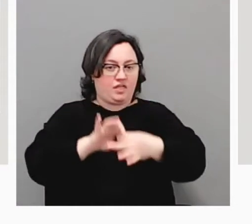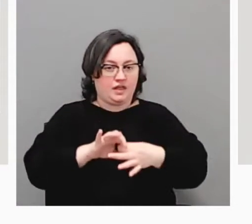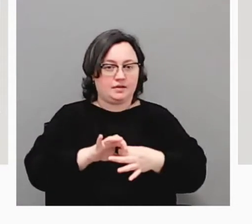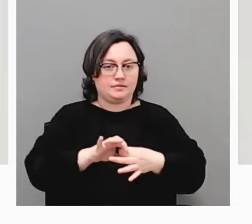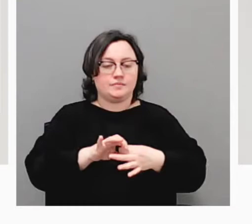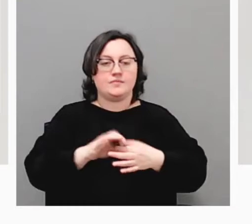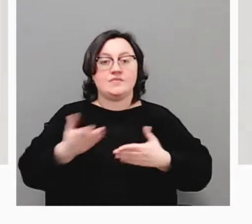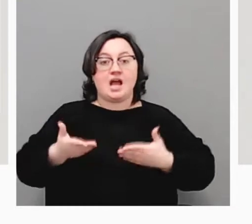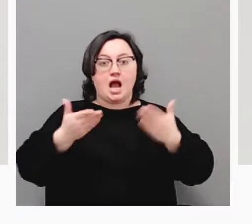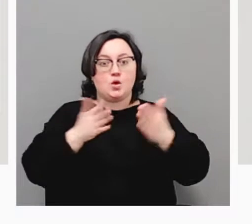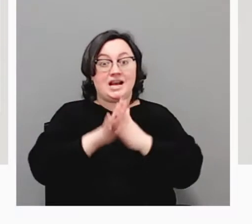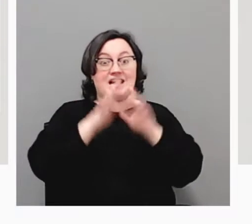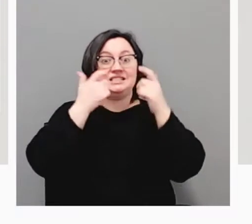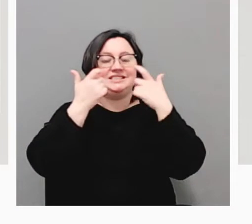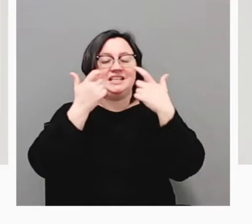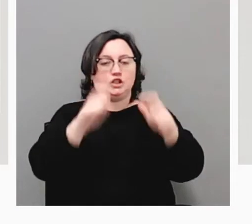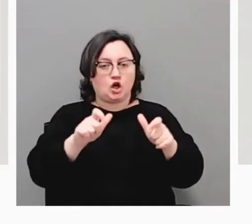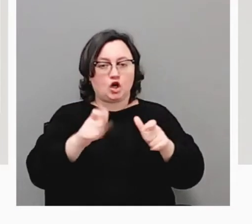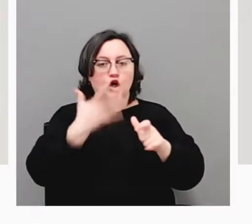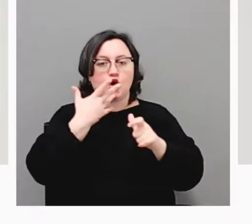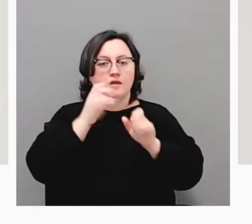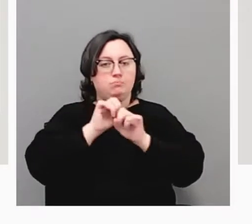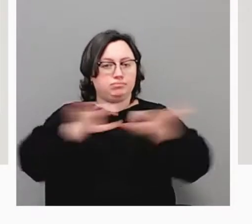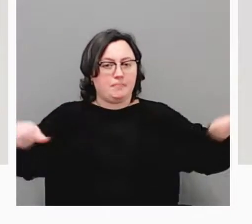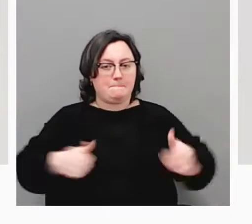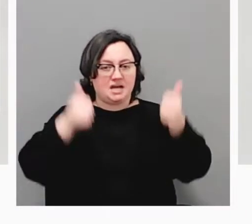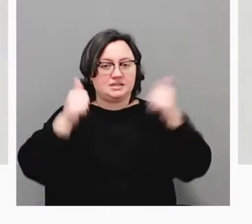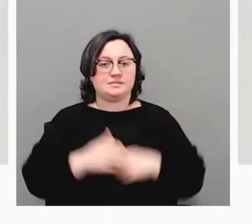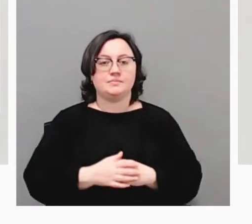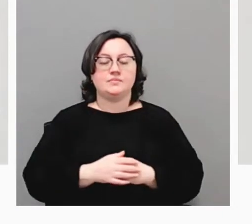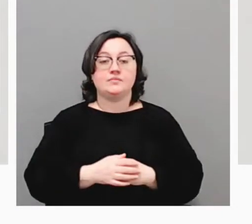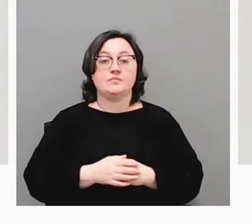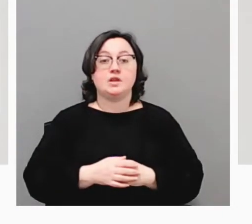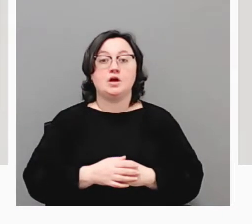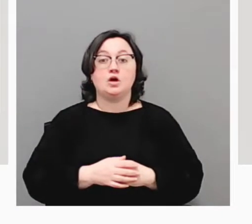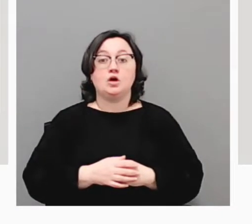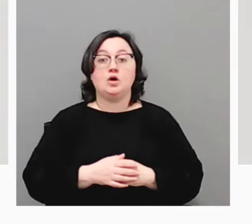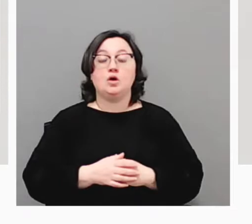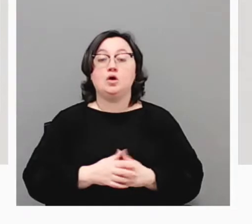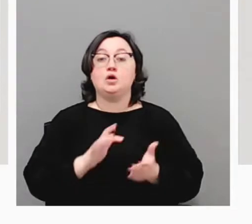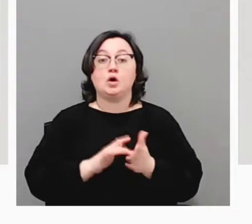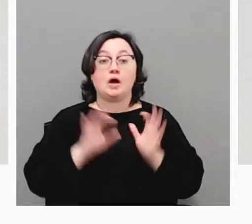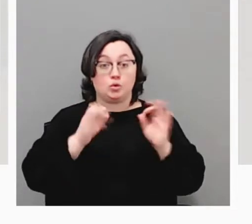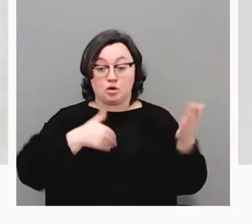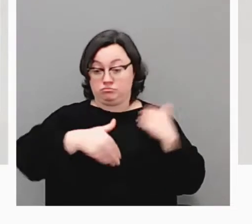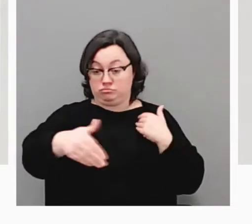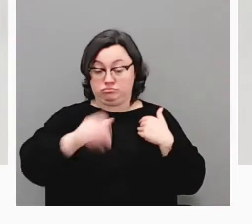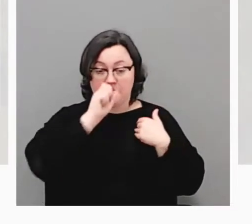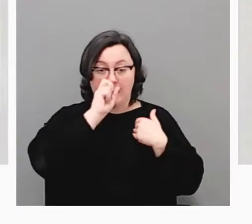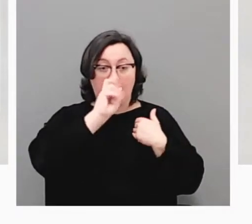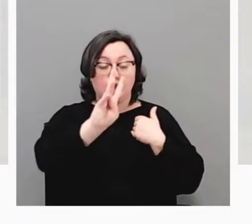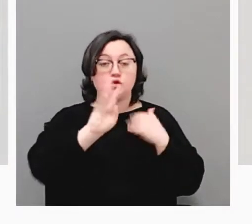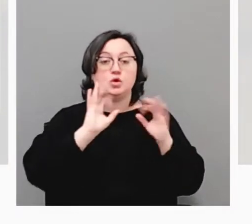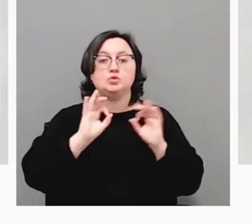coadyuven a que este sector se conozca. Y luego nos queda una operación en los próximos años que va a ser toda la